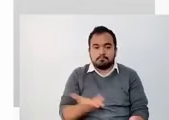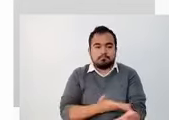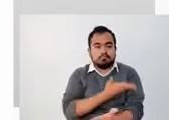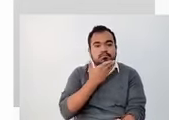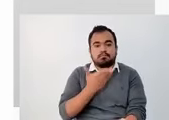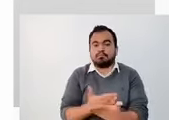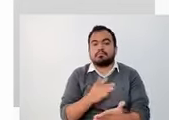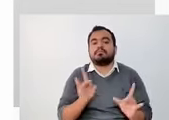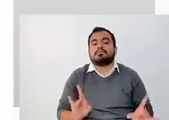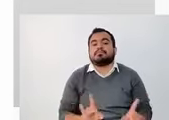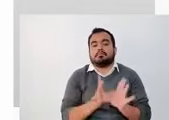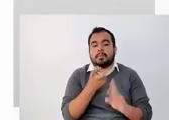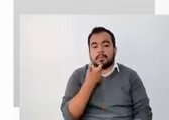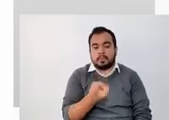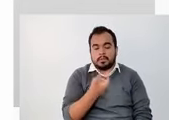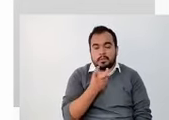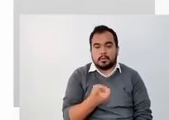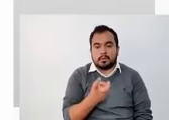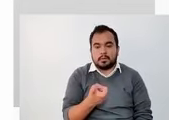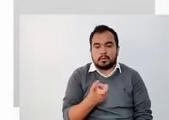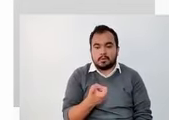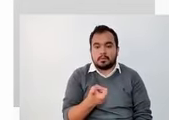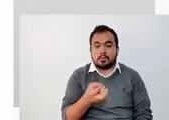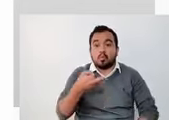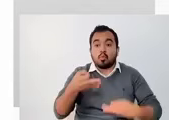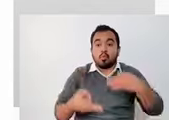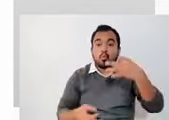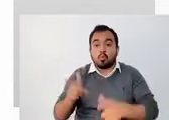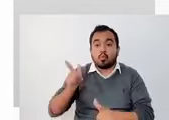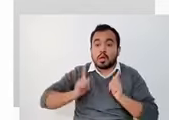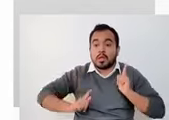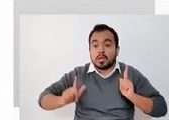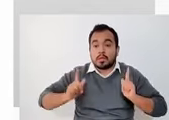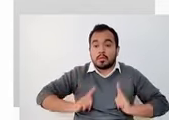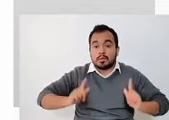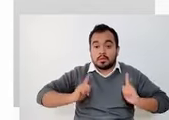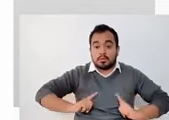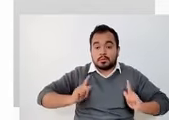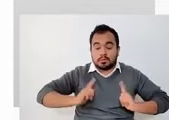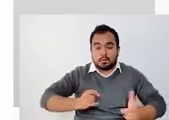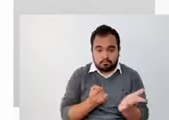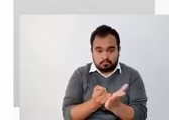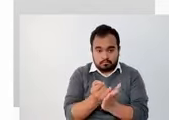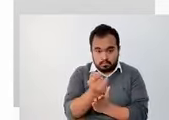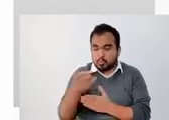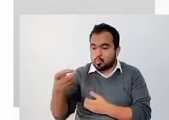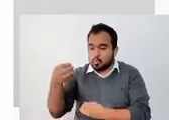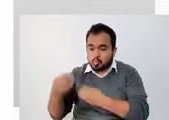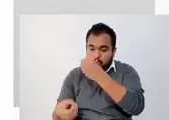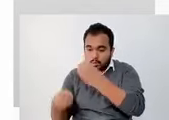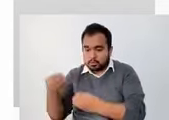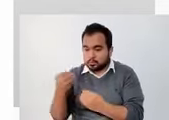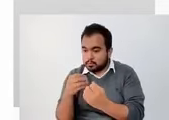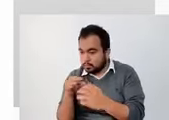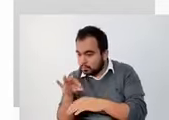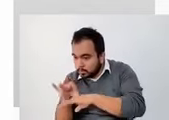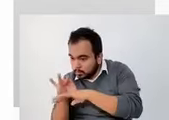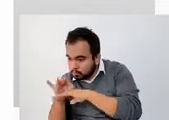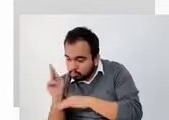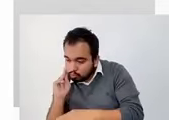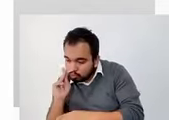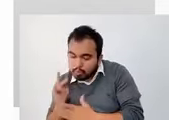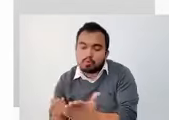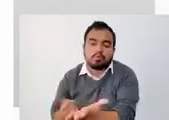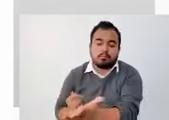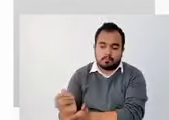caso. Decía, las decisiones judiciales son libérrimas porque los jueces pueden decidir los hechos, la declaración de hechos probados. Y con esa declaración de hechos probados